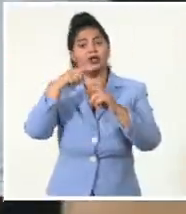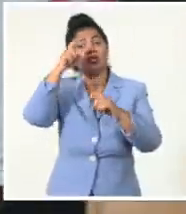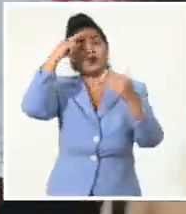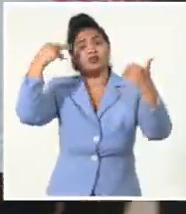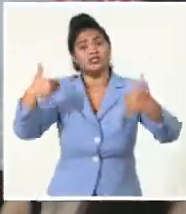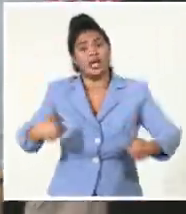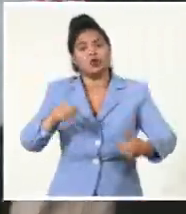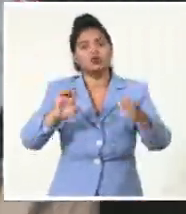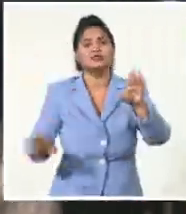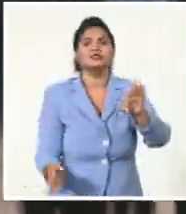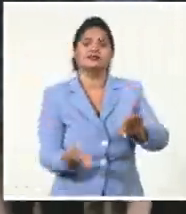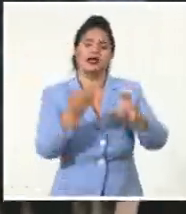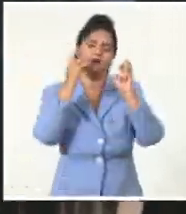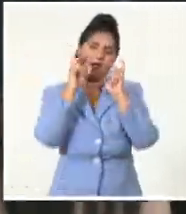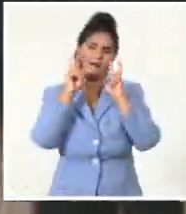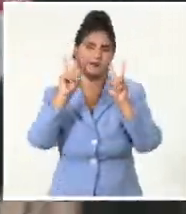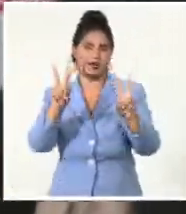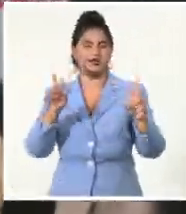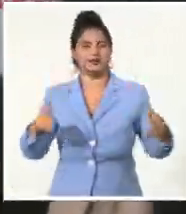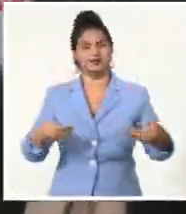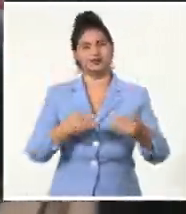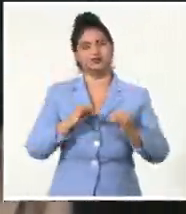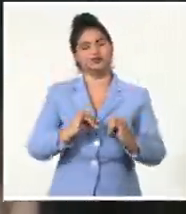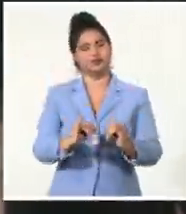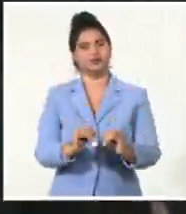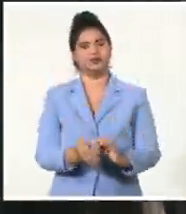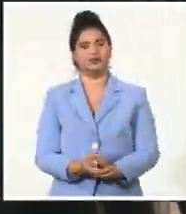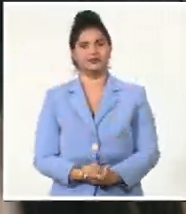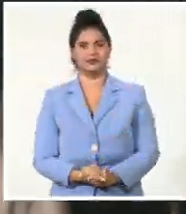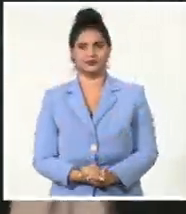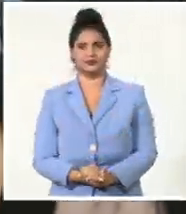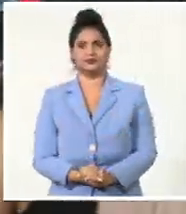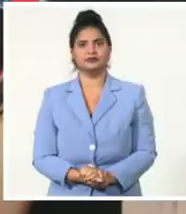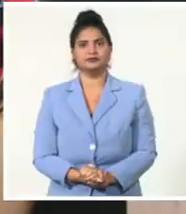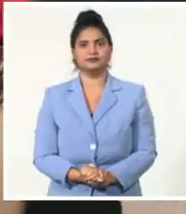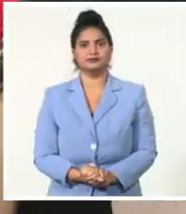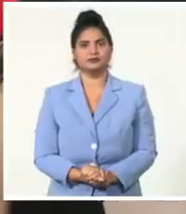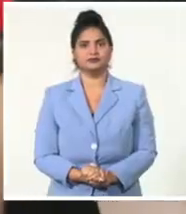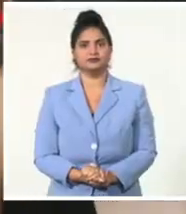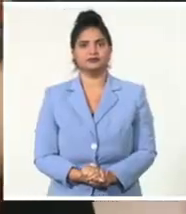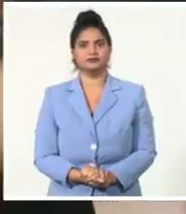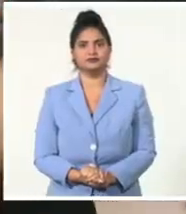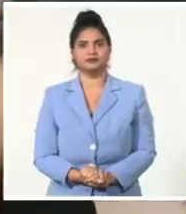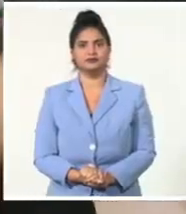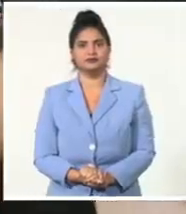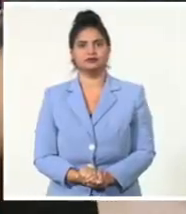Bárbara de Haz, Trovajo, Sistema Informativo de la Televisión Cubana.